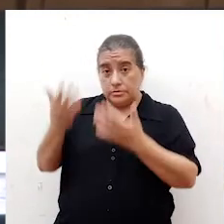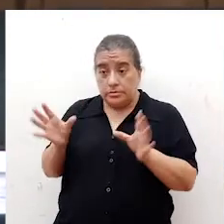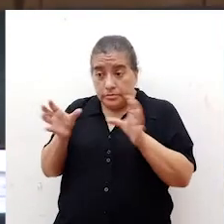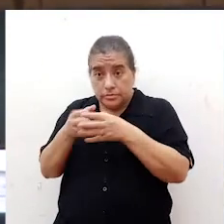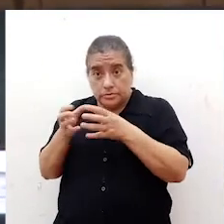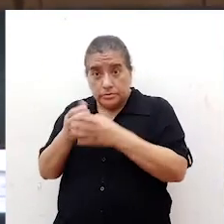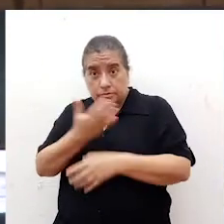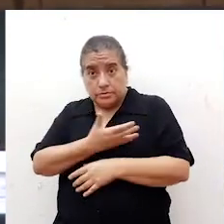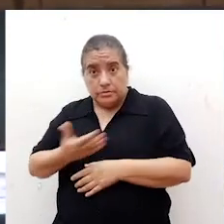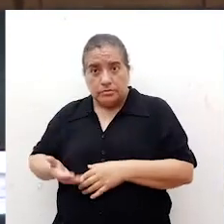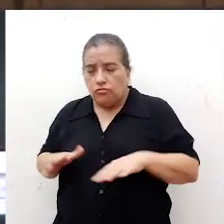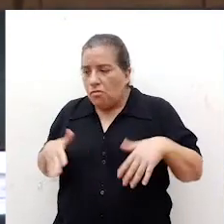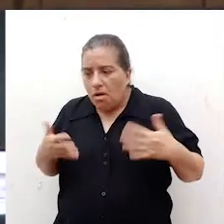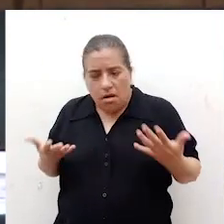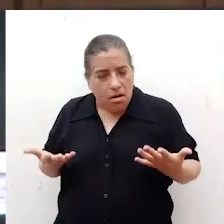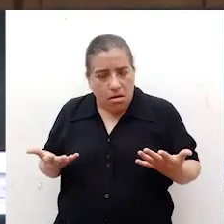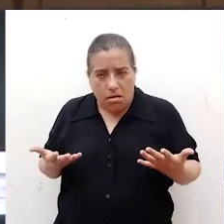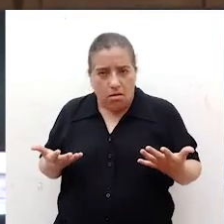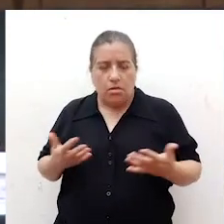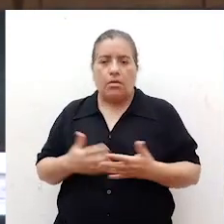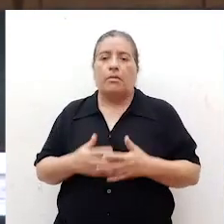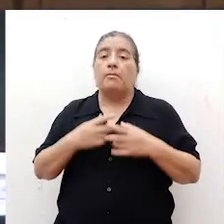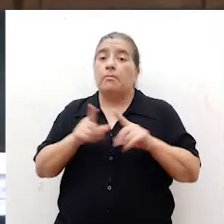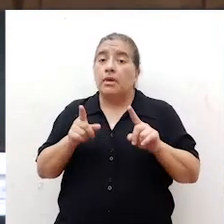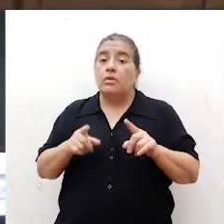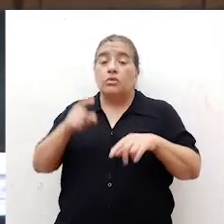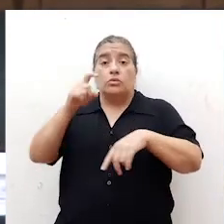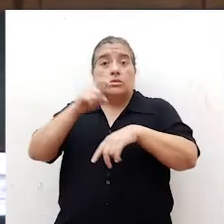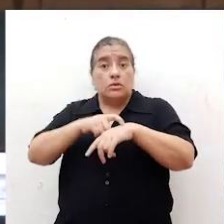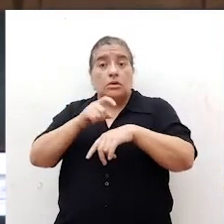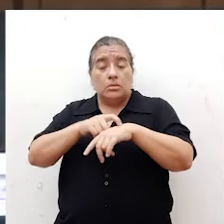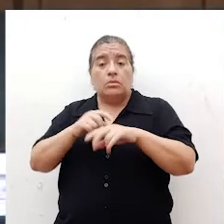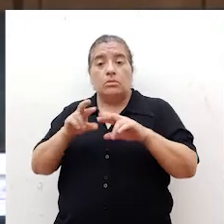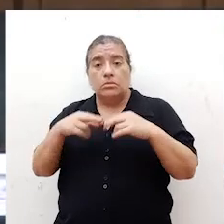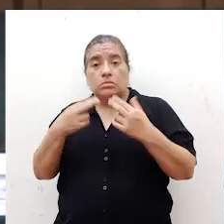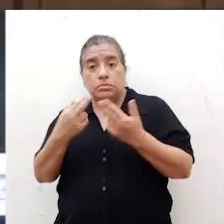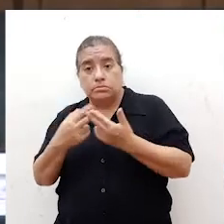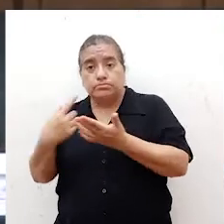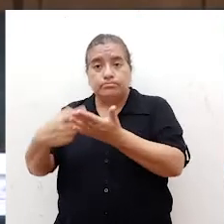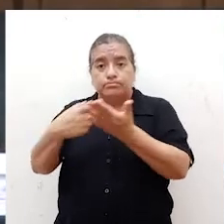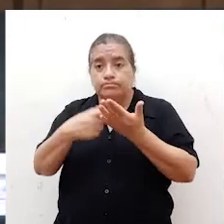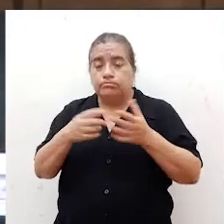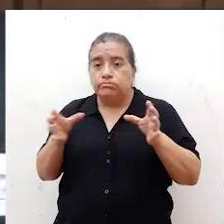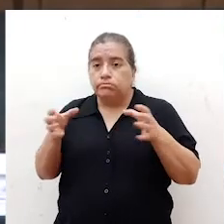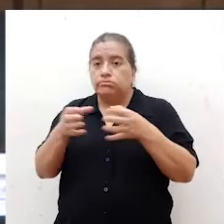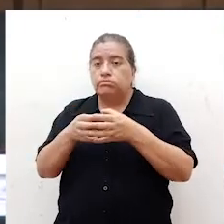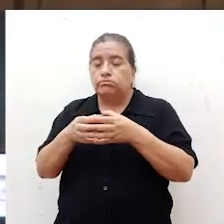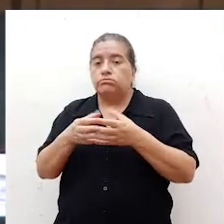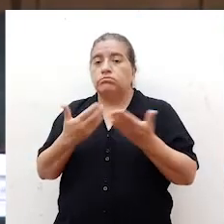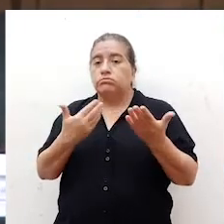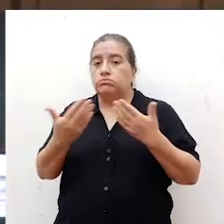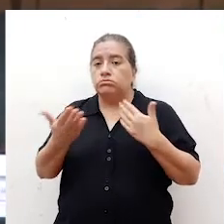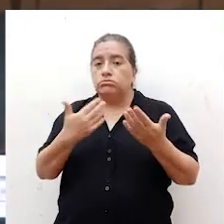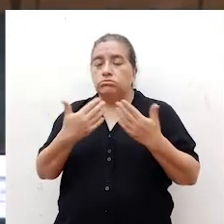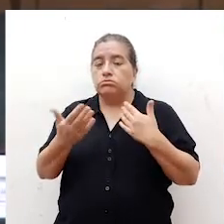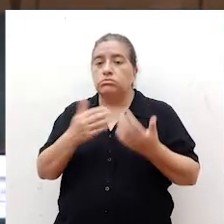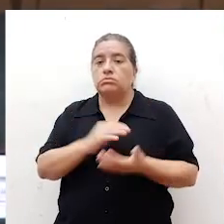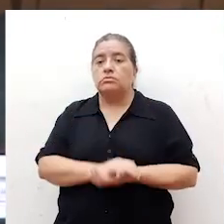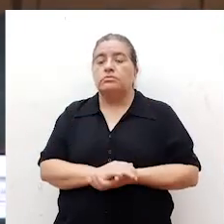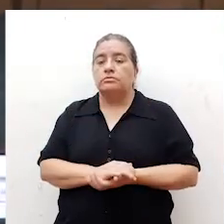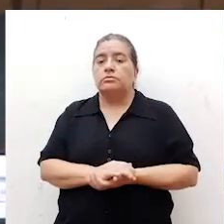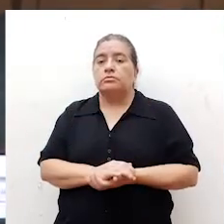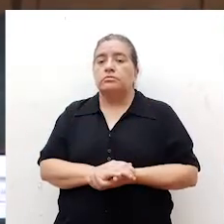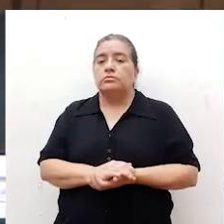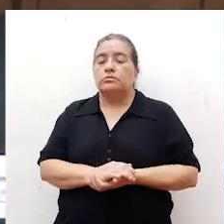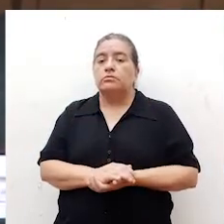ese proceso. ¿Cuál fue exactamente en ese momento la respuesta del Ejecutivo, del presidente, precisamente, del presidente Vizcarra? Y bueno, la otra